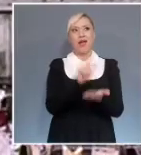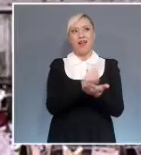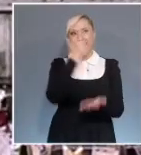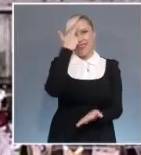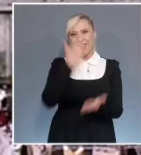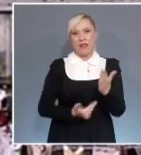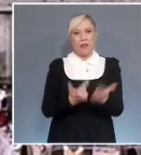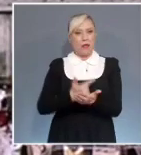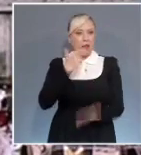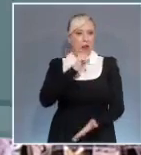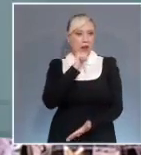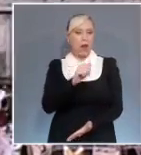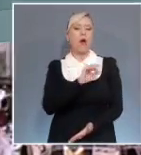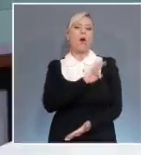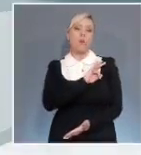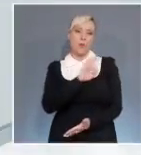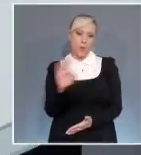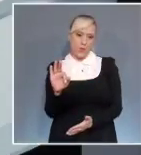Federación, Marta Rodríguez.